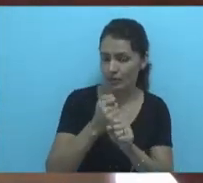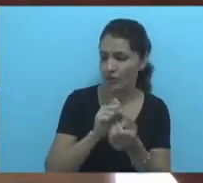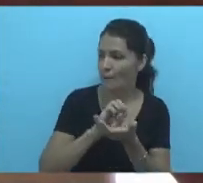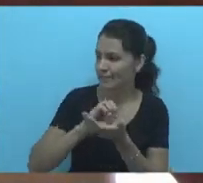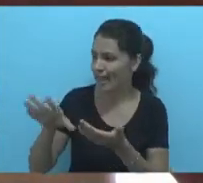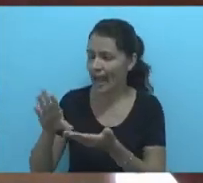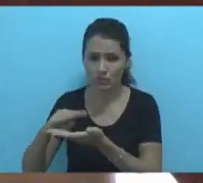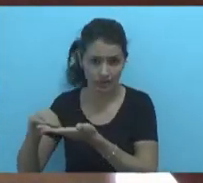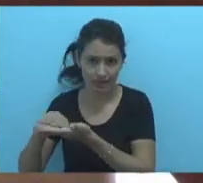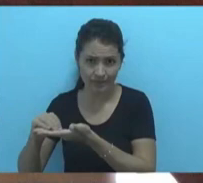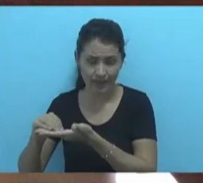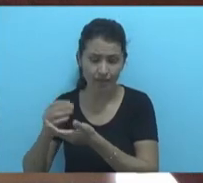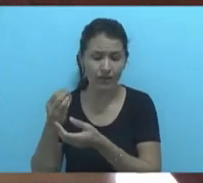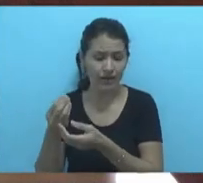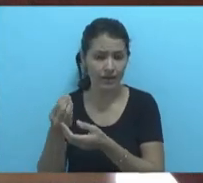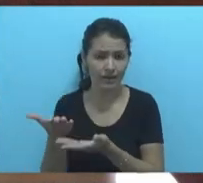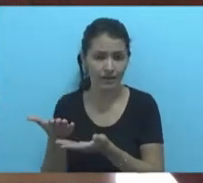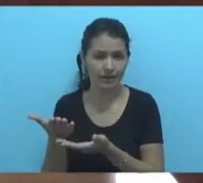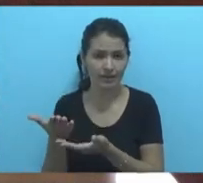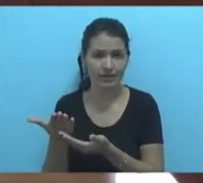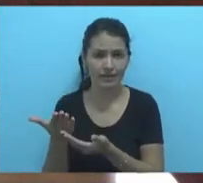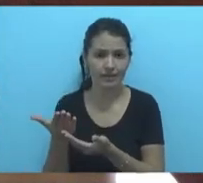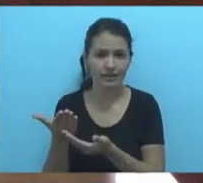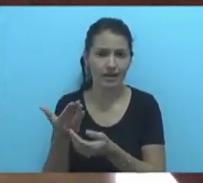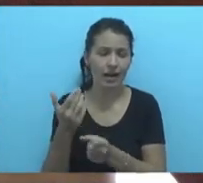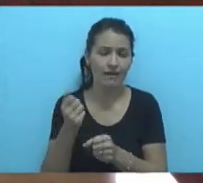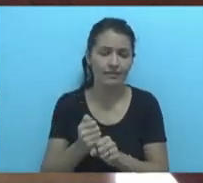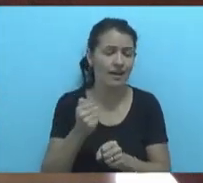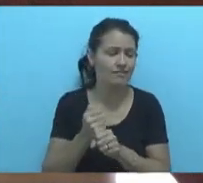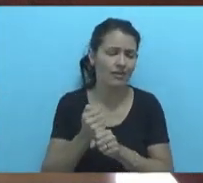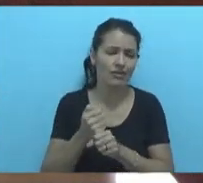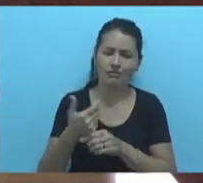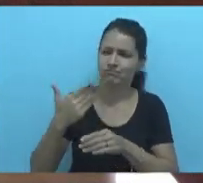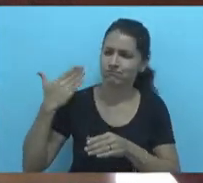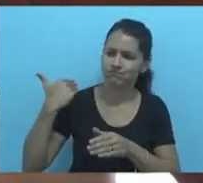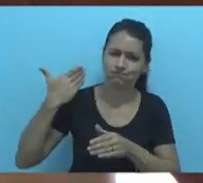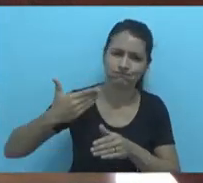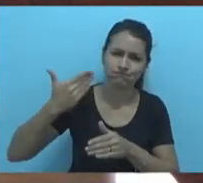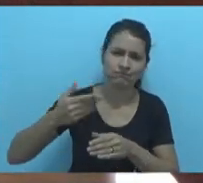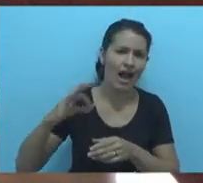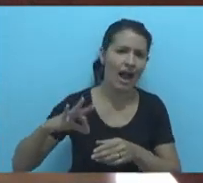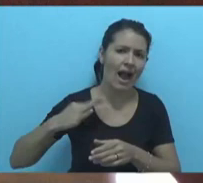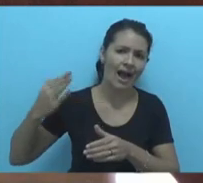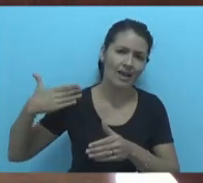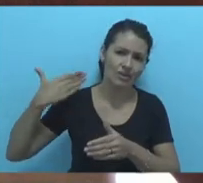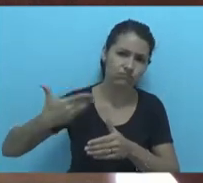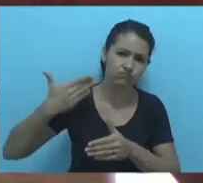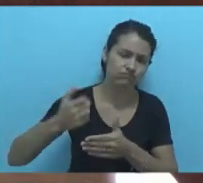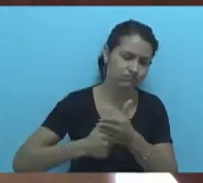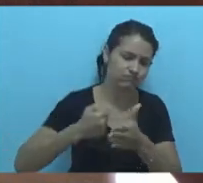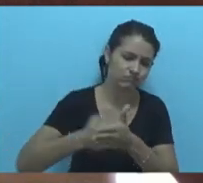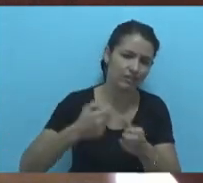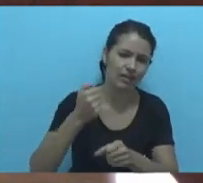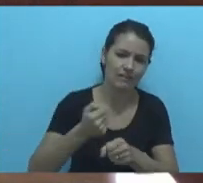Senado, es significativo porque es el producto del trabajo de muchísimo tiempo, de muchísimos años, hace más o